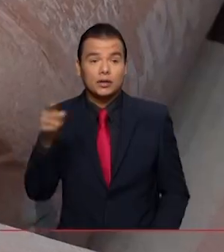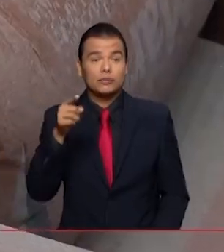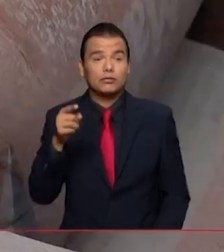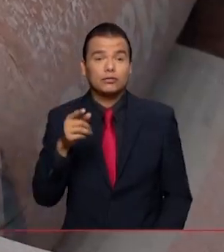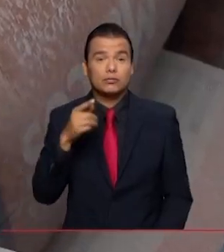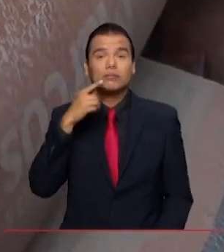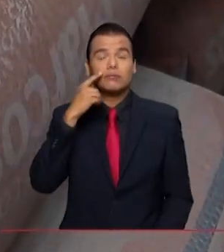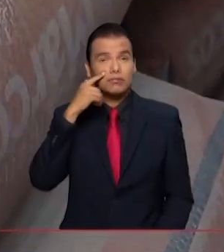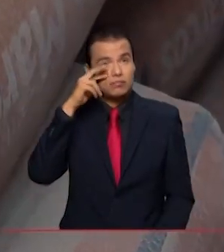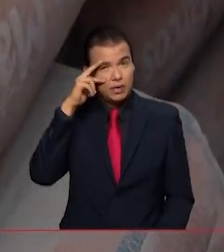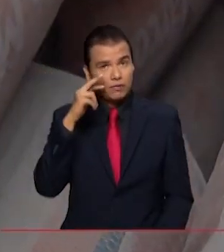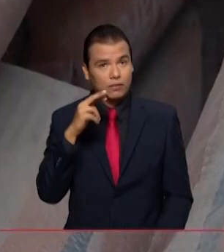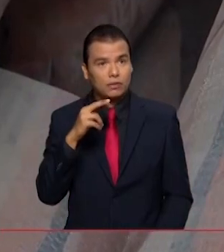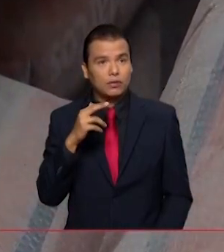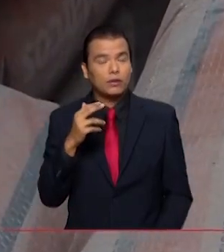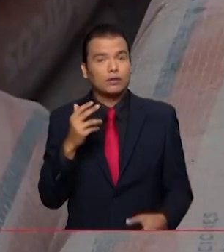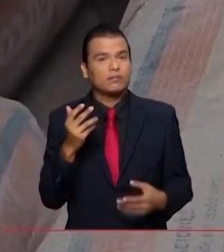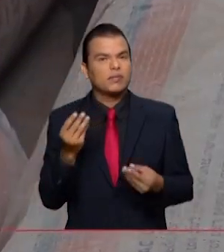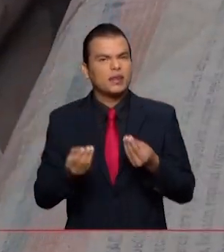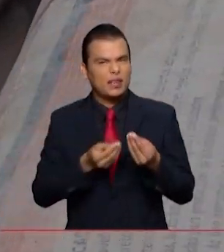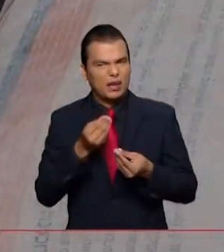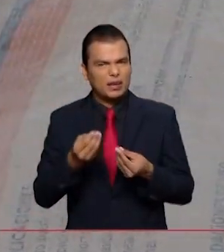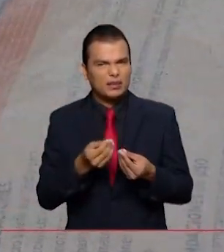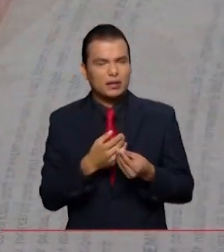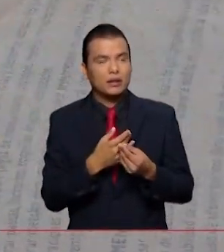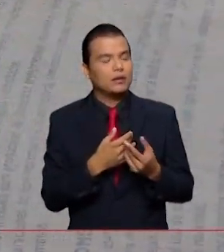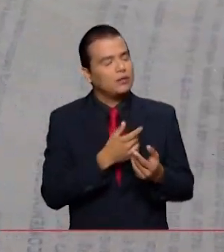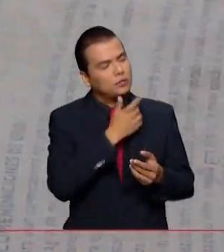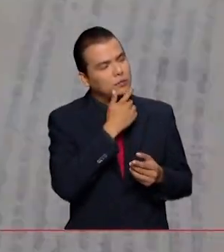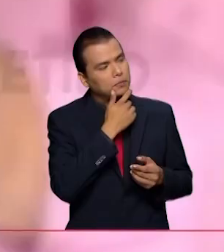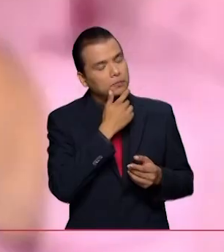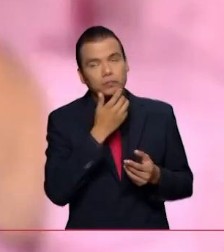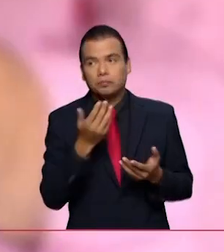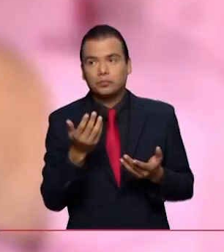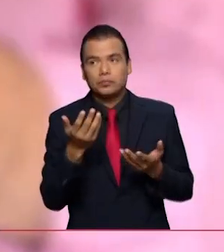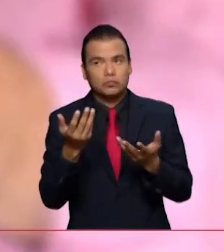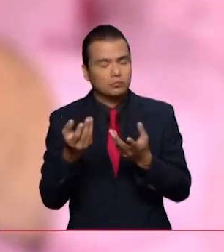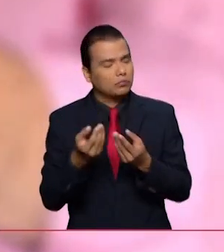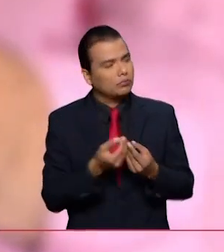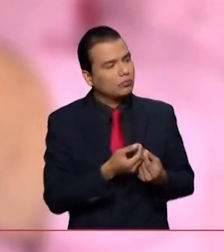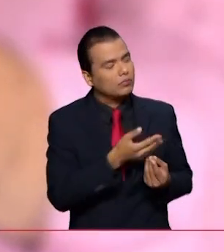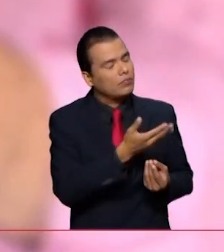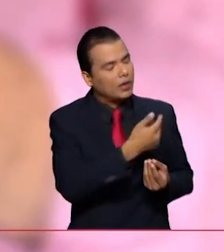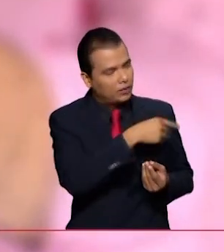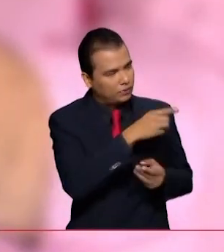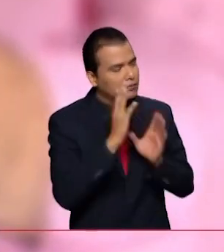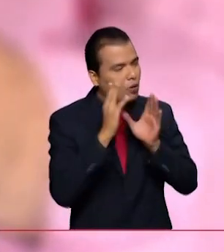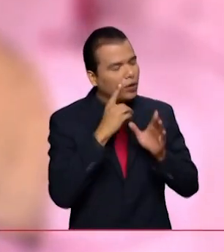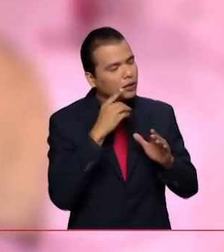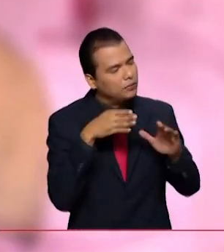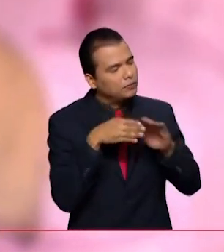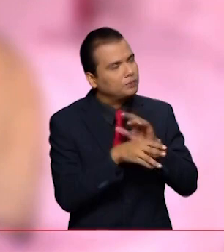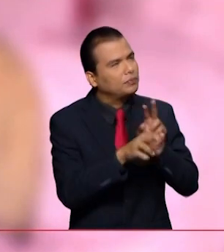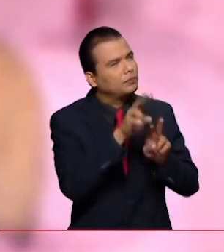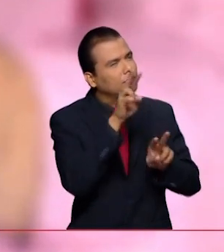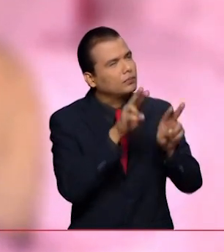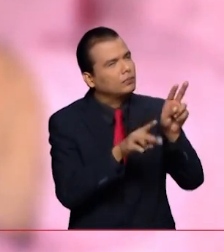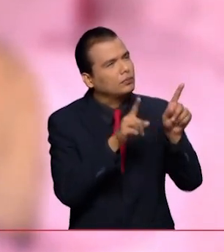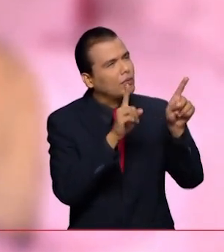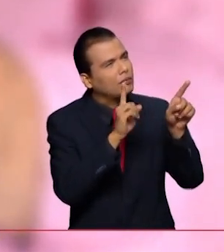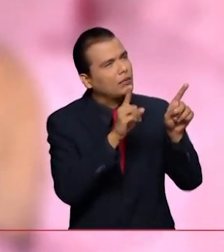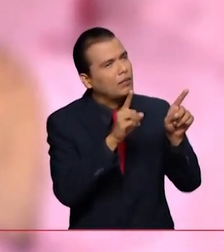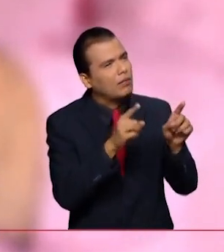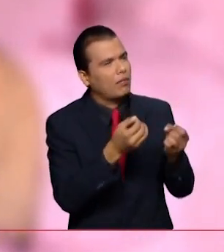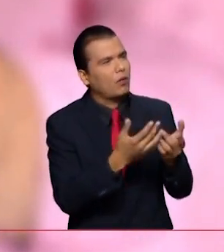tratara, ingresan a sus bodegas para constatar cuántos bultos hay. Se nos han metido a las bodegas contabilizando el